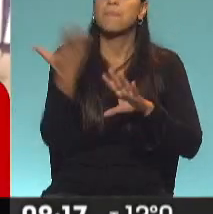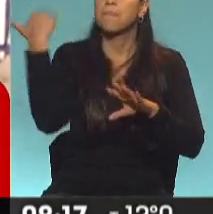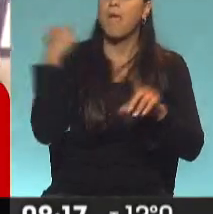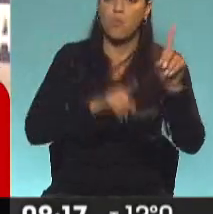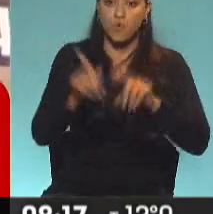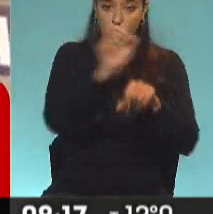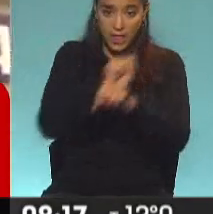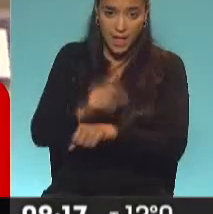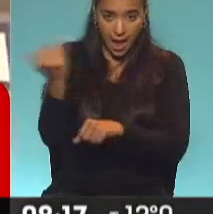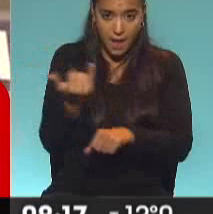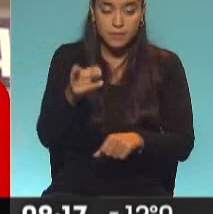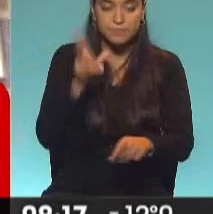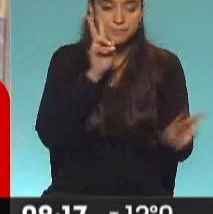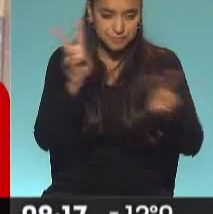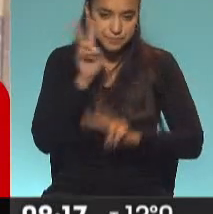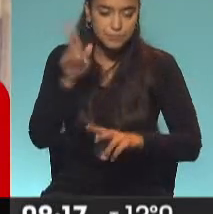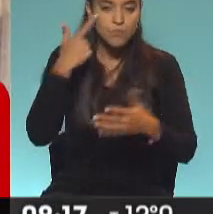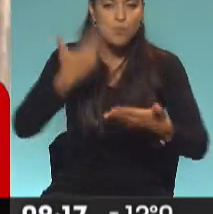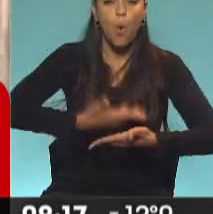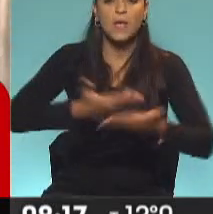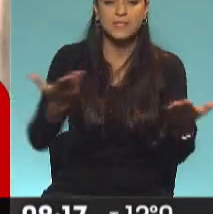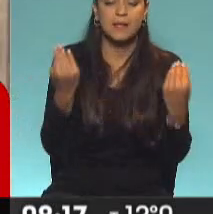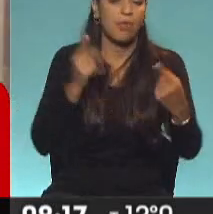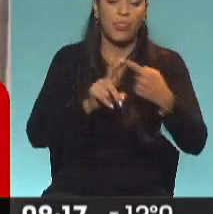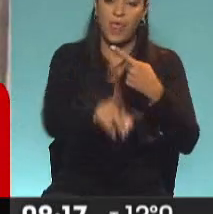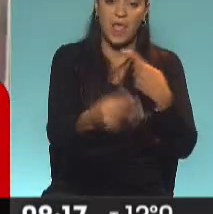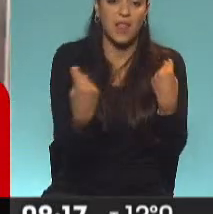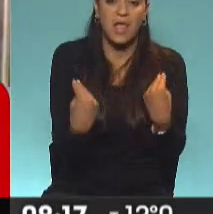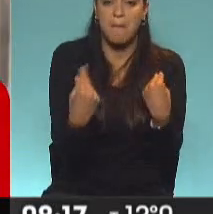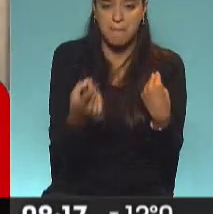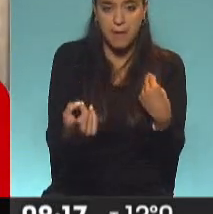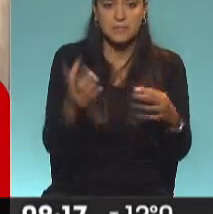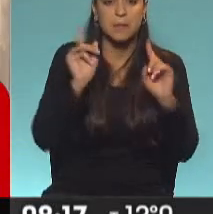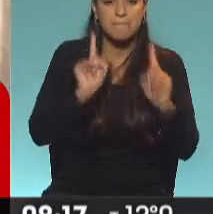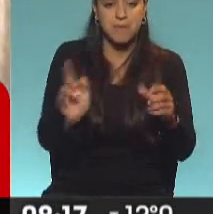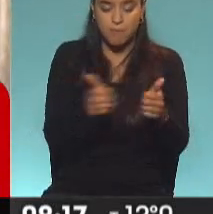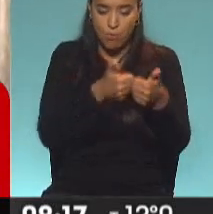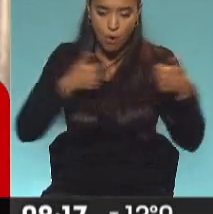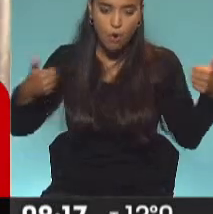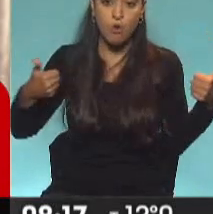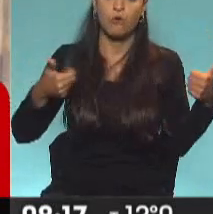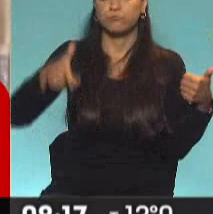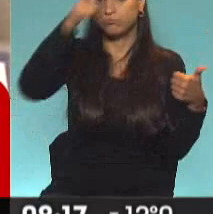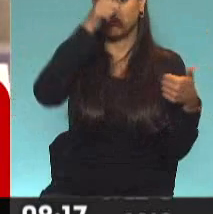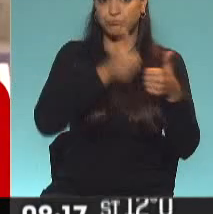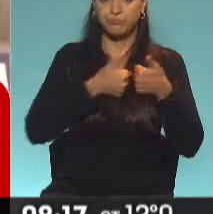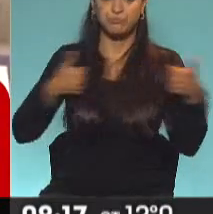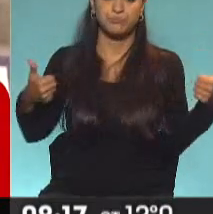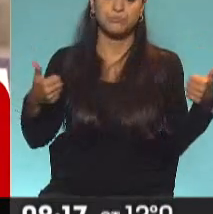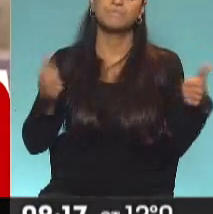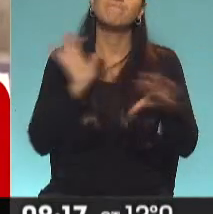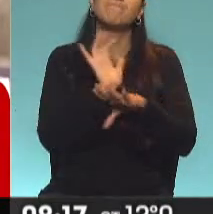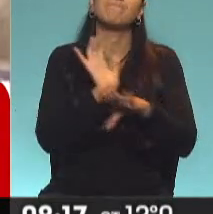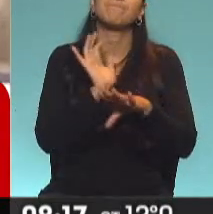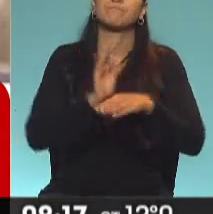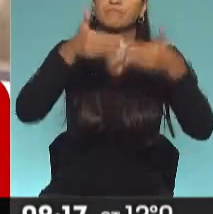Claro que sí, bueno, y allí las imágenes que muestran de manera directa, ¿no?, lo que ocurre con este cordón de parte de la policía para, de alguna